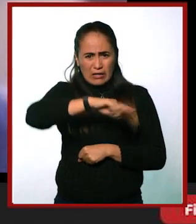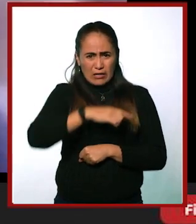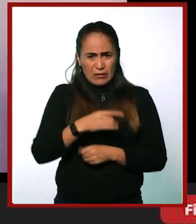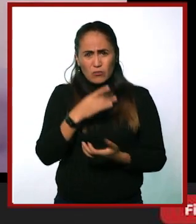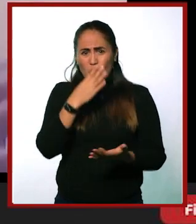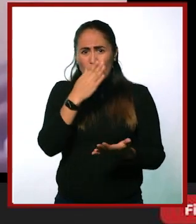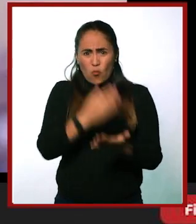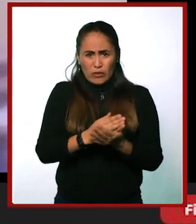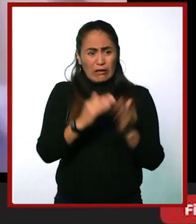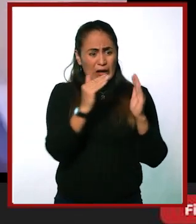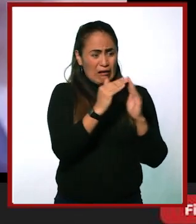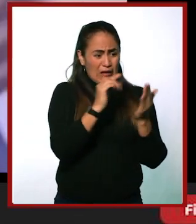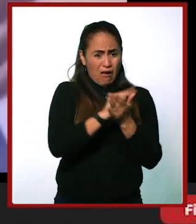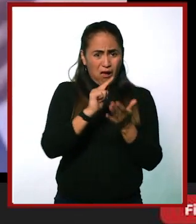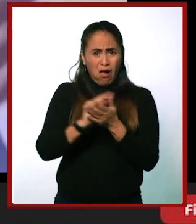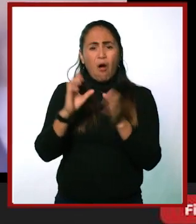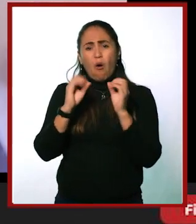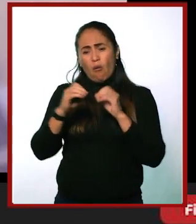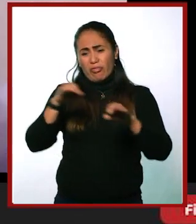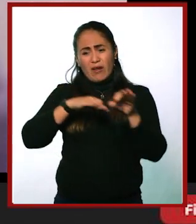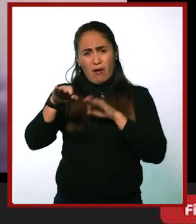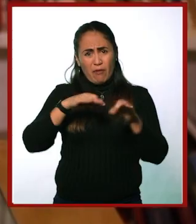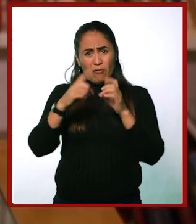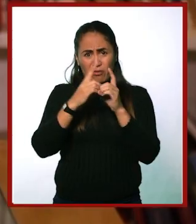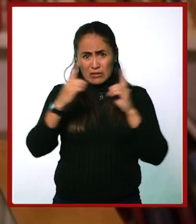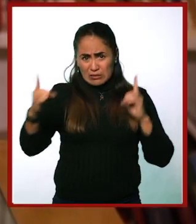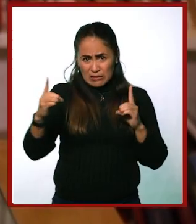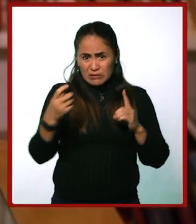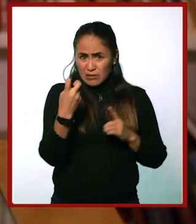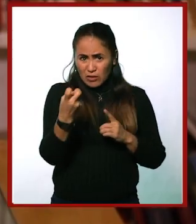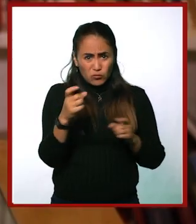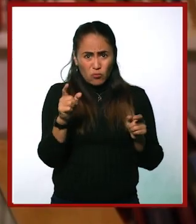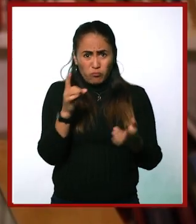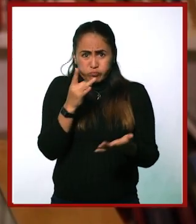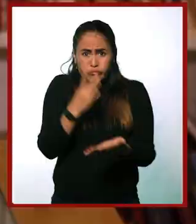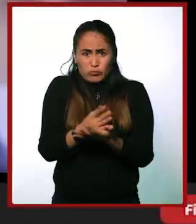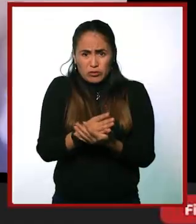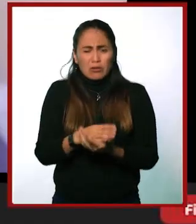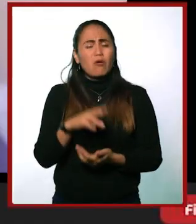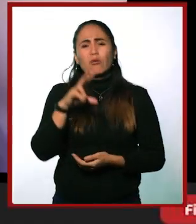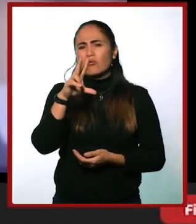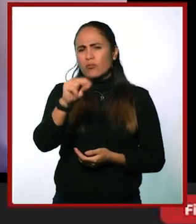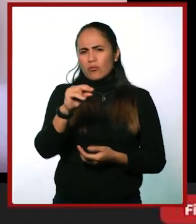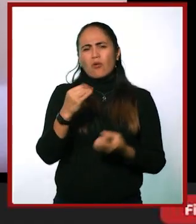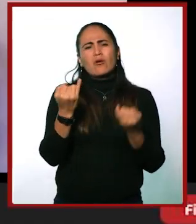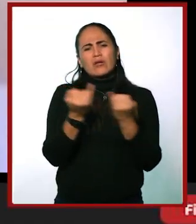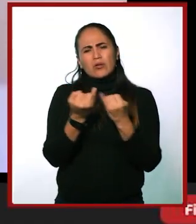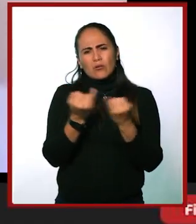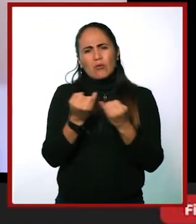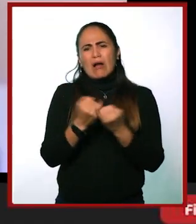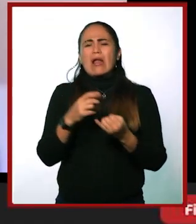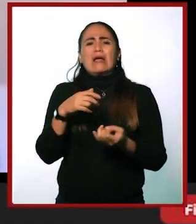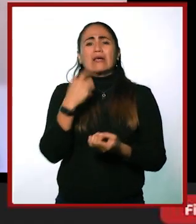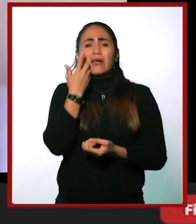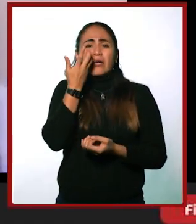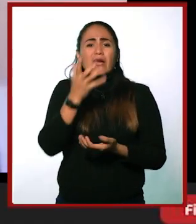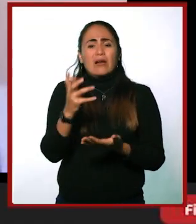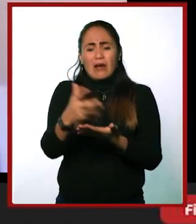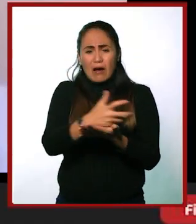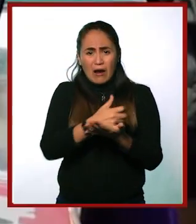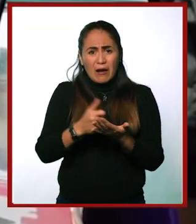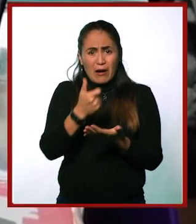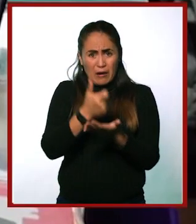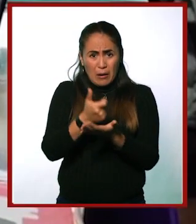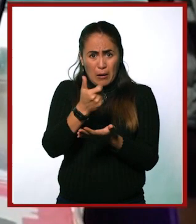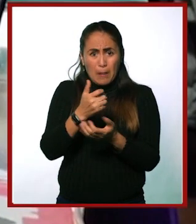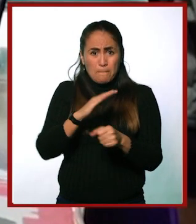solamente volcarse a hacer teletrabajo cuando lo pueden hacer o hacer algún tipo de actividad para mejorar los ingresos de la familia, sino que